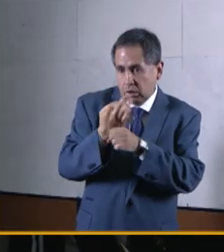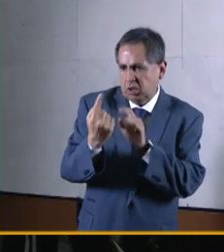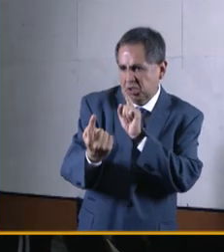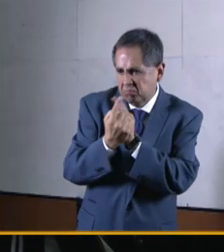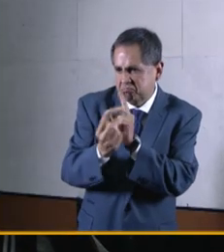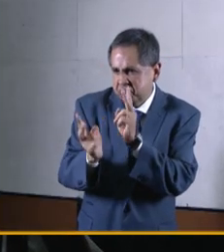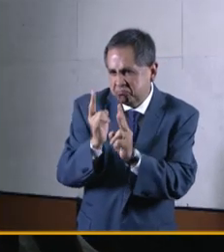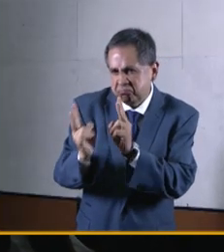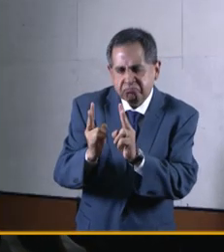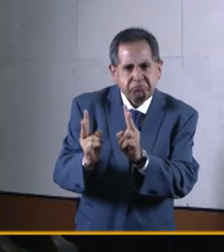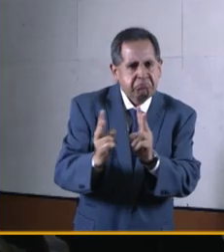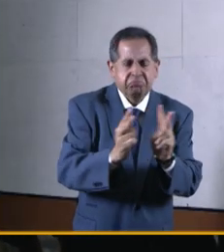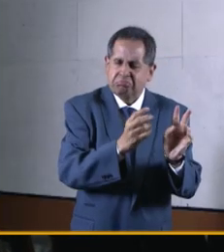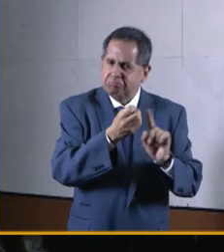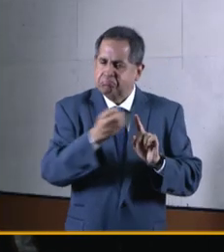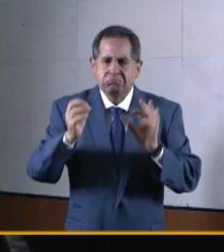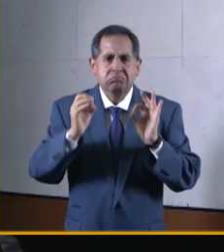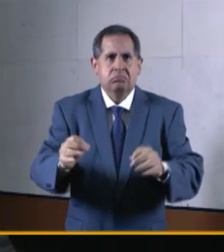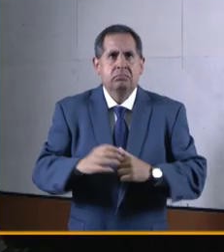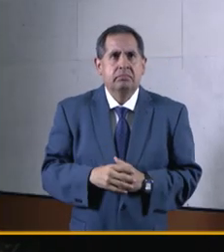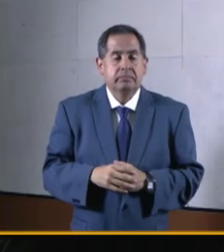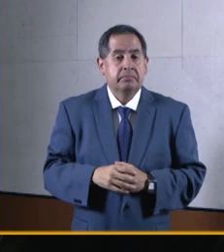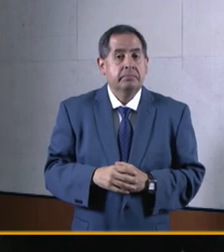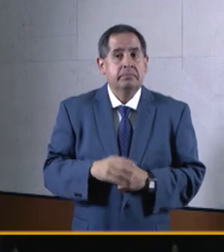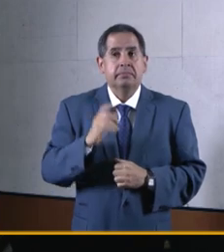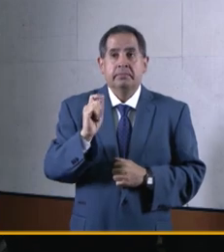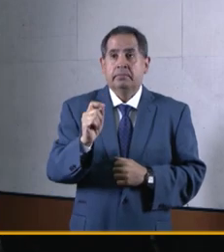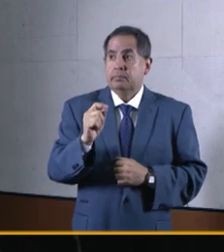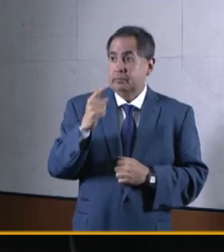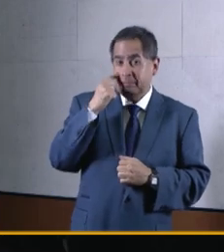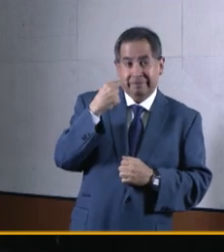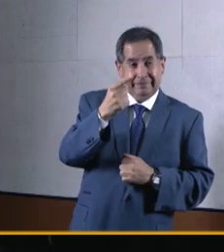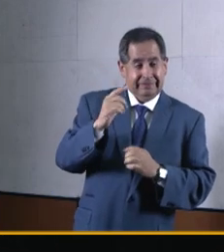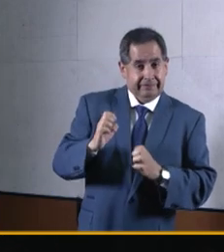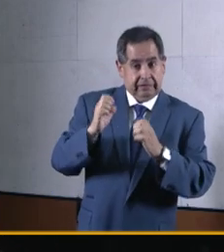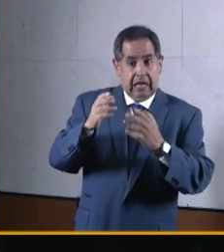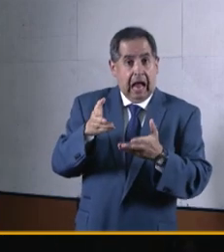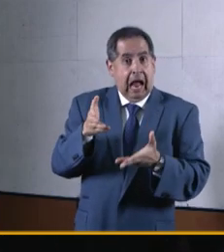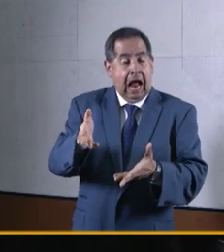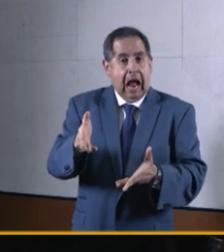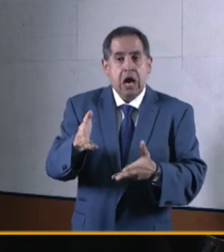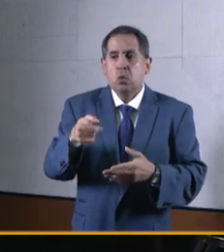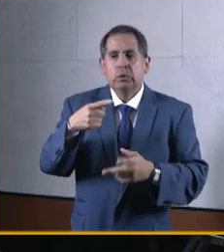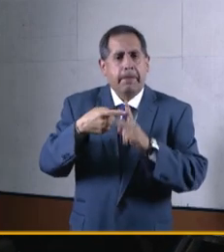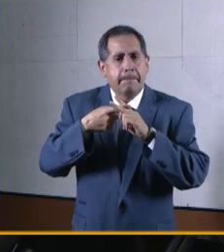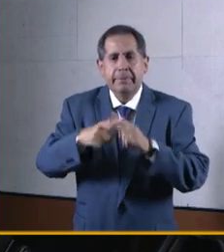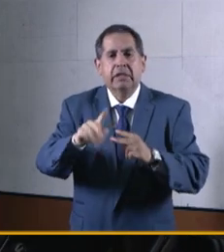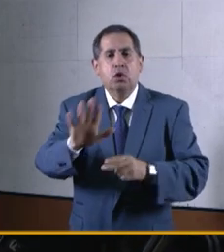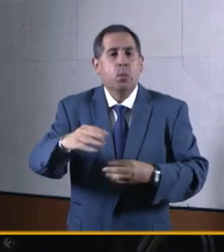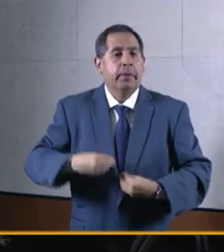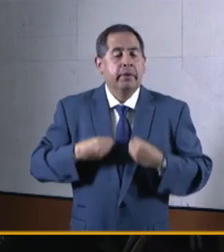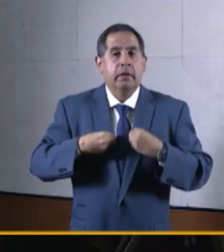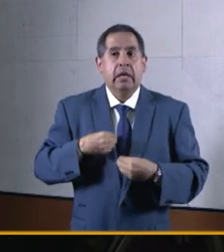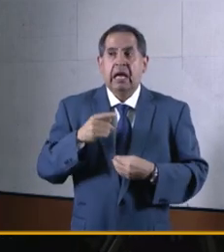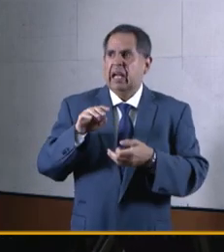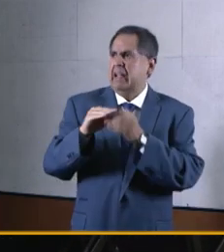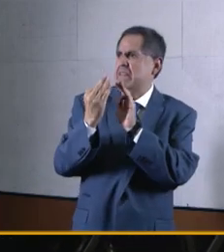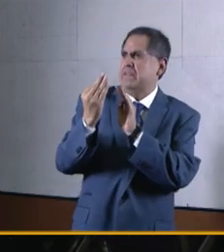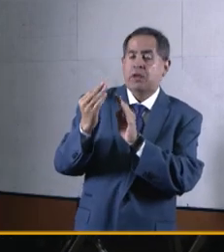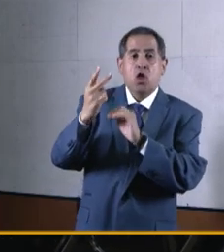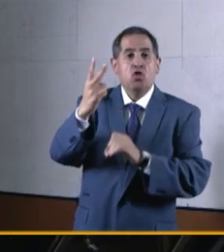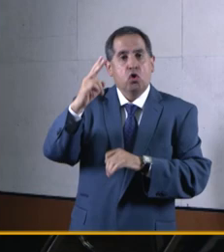en este lugar insigne a pocos pasos de donde ustedes abren un capítulo de su vida se enfrentaron dos